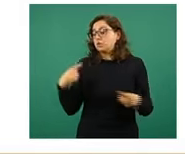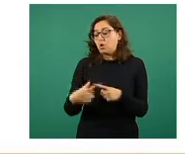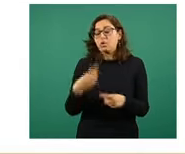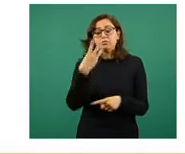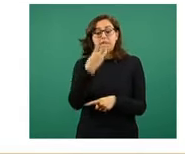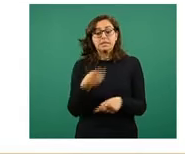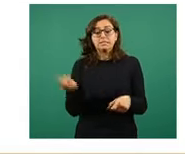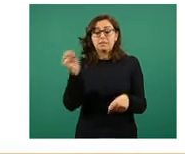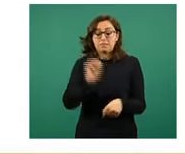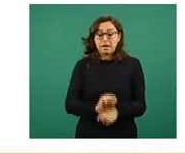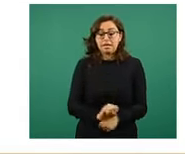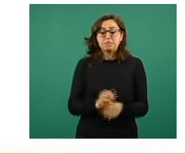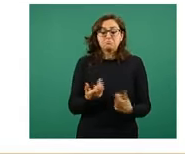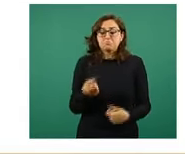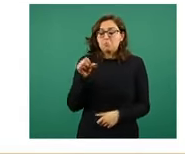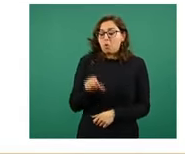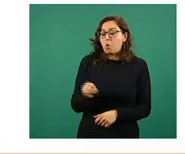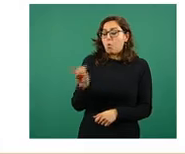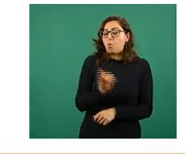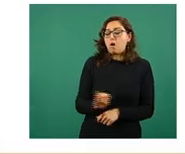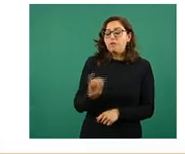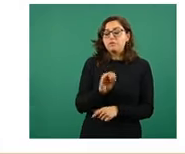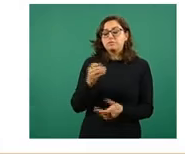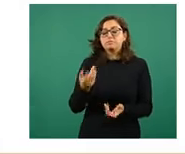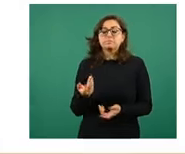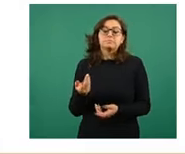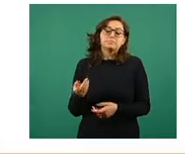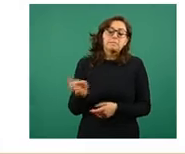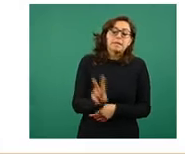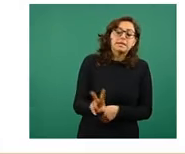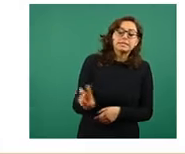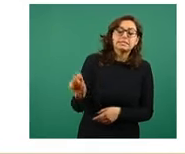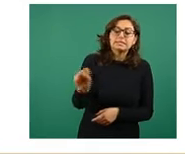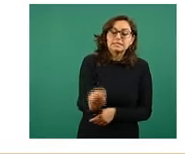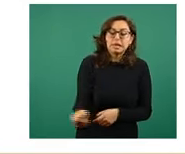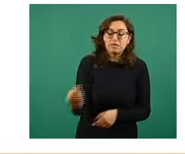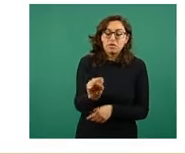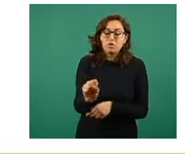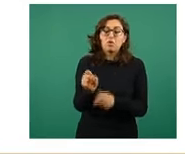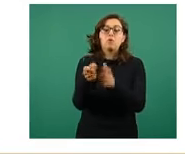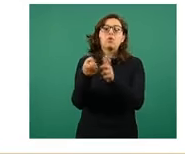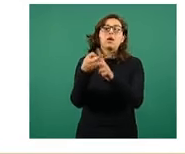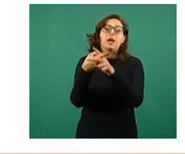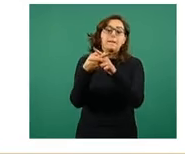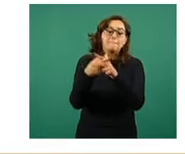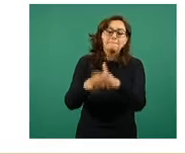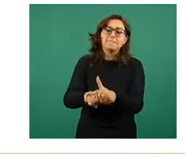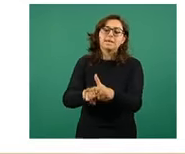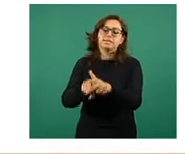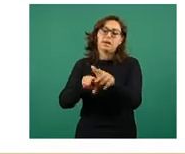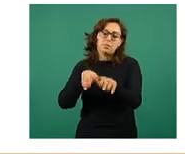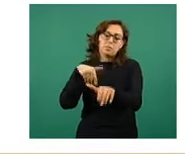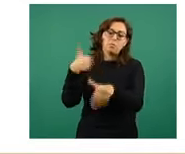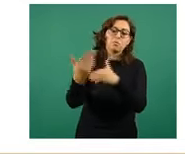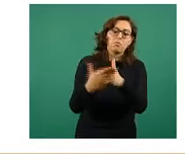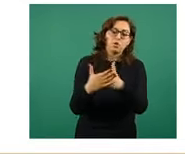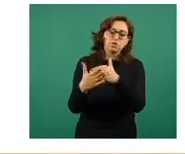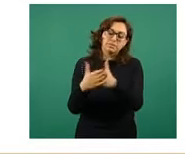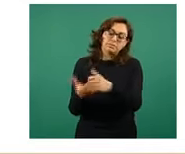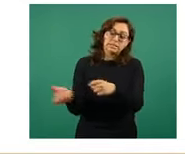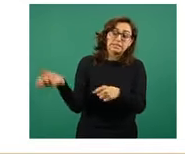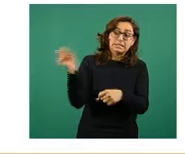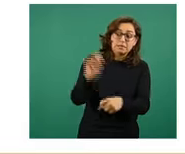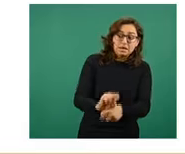Hoy estamos jueves, solamente faltan 2 días, viernes y sábado, prácticamente para que este porcentaje o esta tendencia